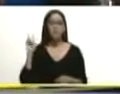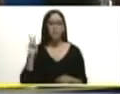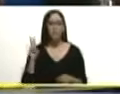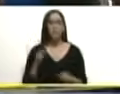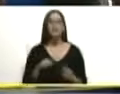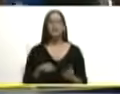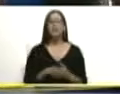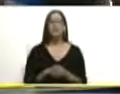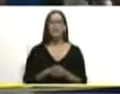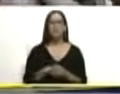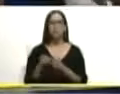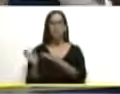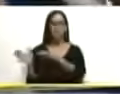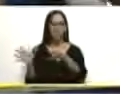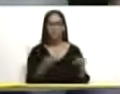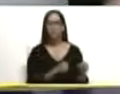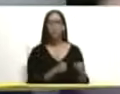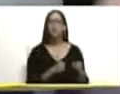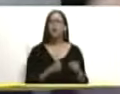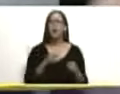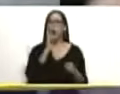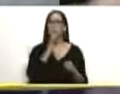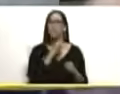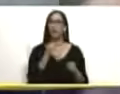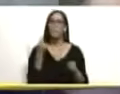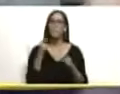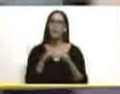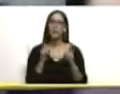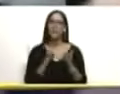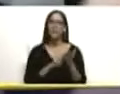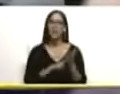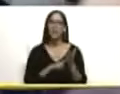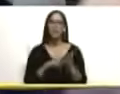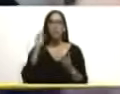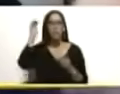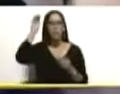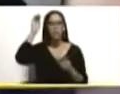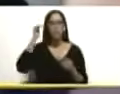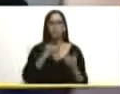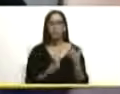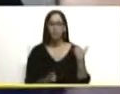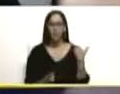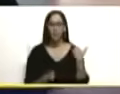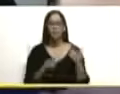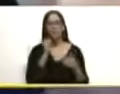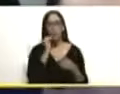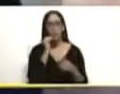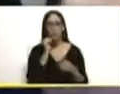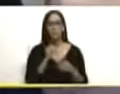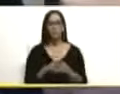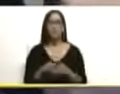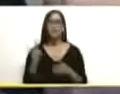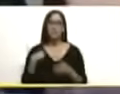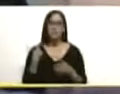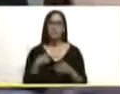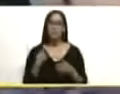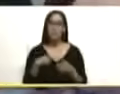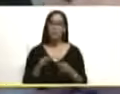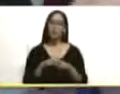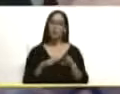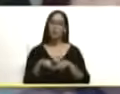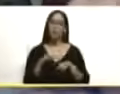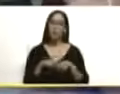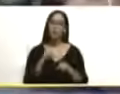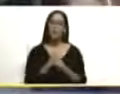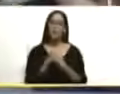arrebató a los apellidos. Pero el verdadero dueño del futuro es la juventud más joven. Y tenemos que construir y